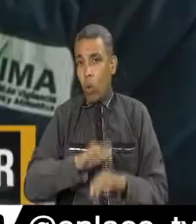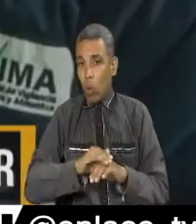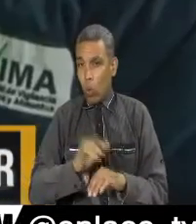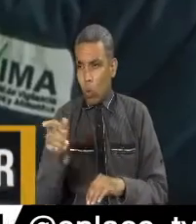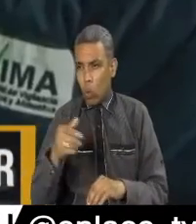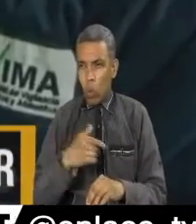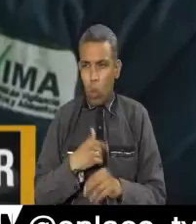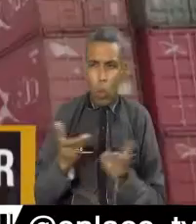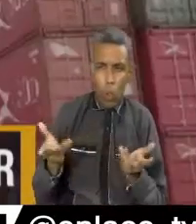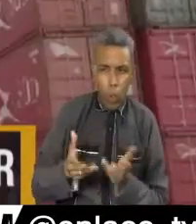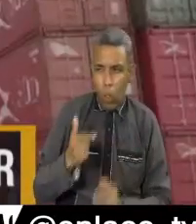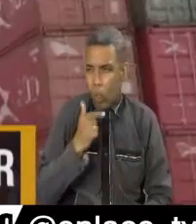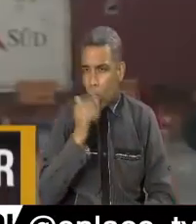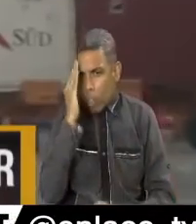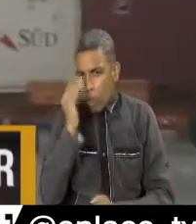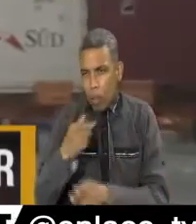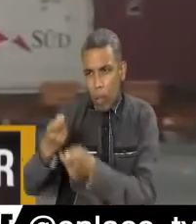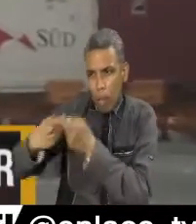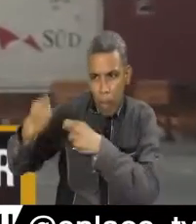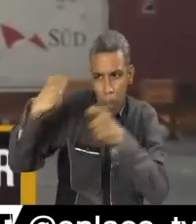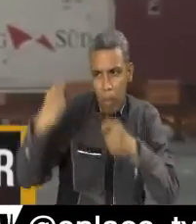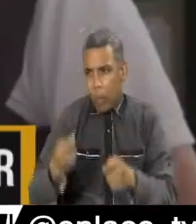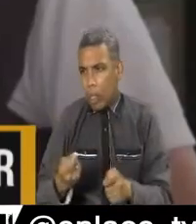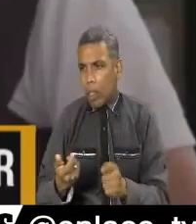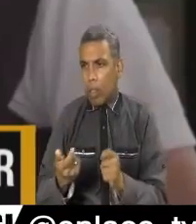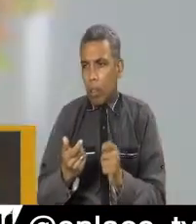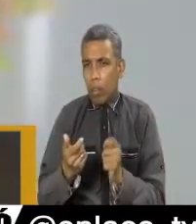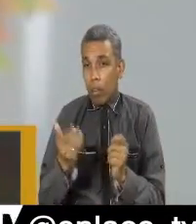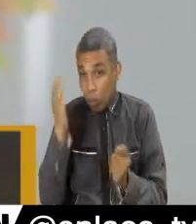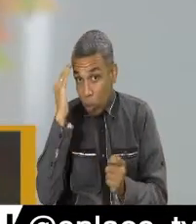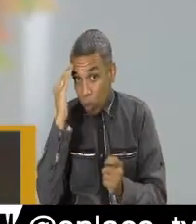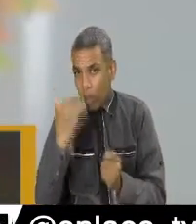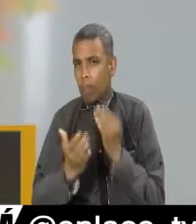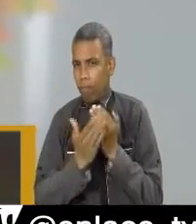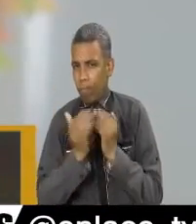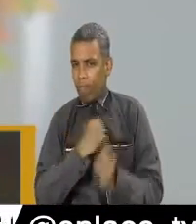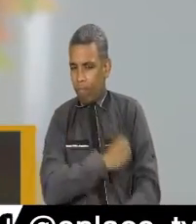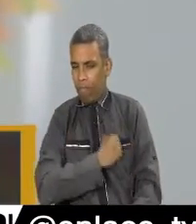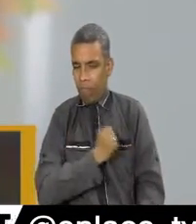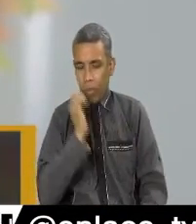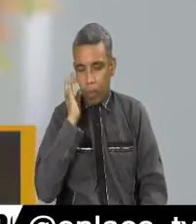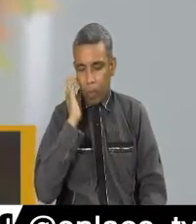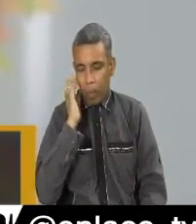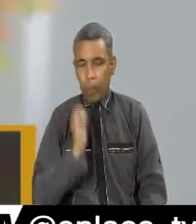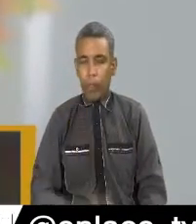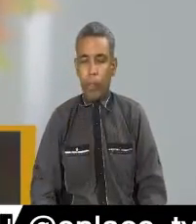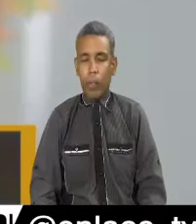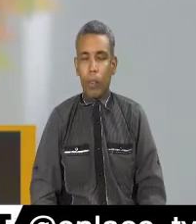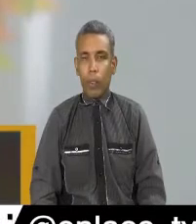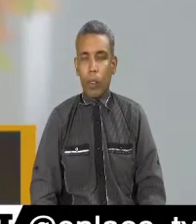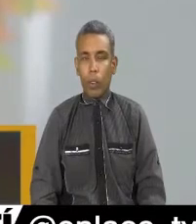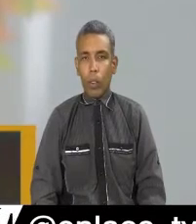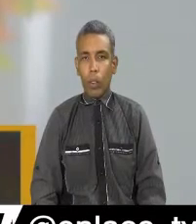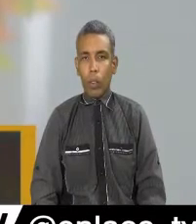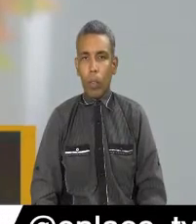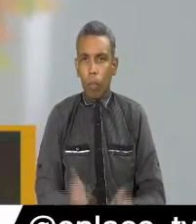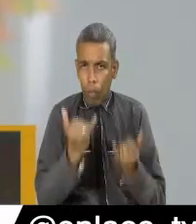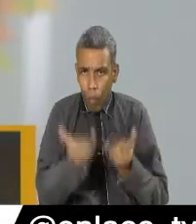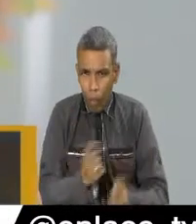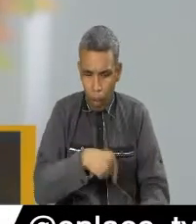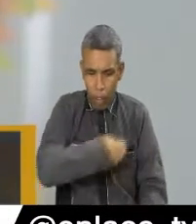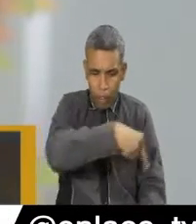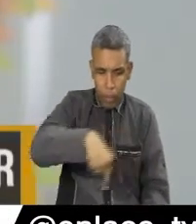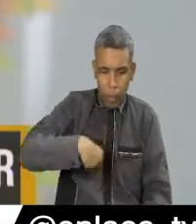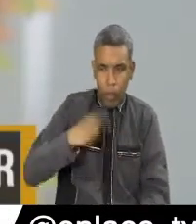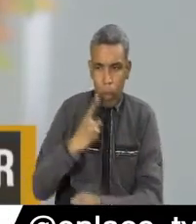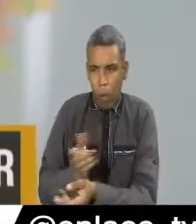de donde tengan conocimiento los estén comercializando. Nosotros estamos haciendo el cubrimiento y las visitas de inspección sanitaria para